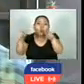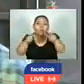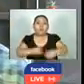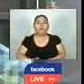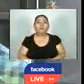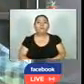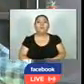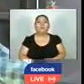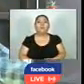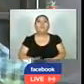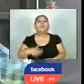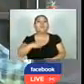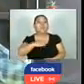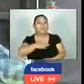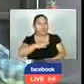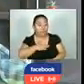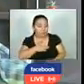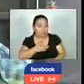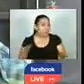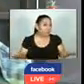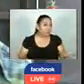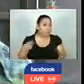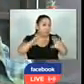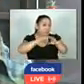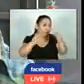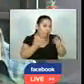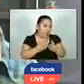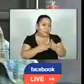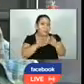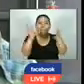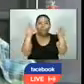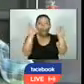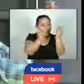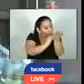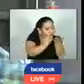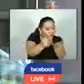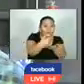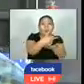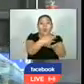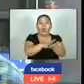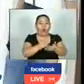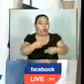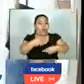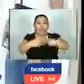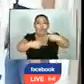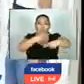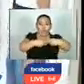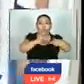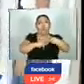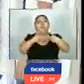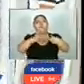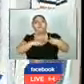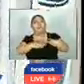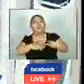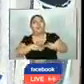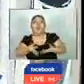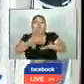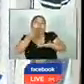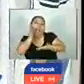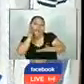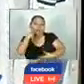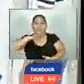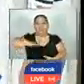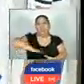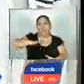Tenemos realización de talleres de manualidades con material reciclable, tenemos tardes de café también,